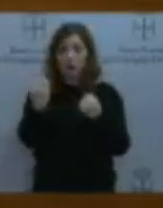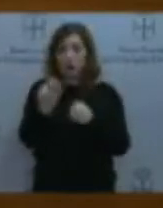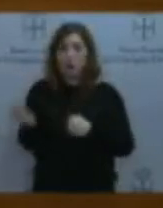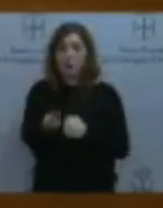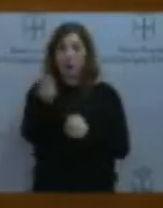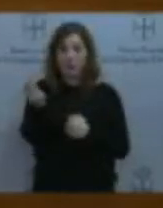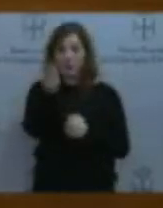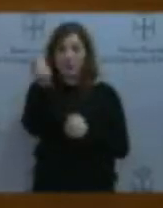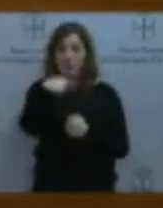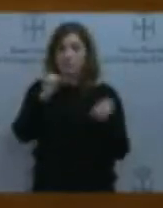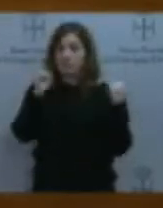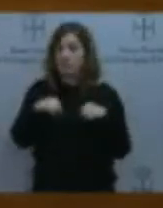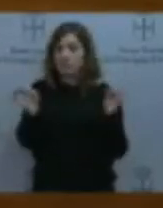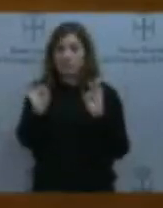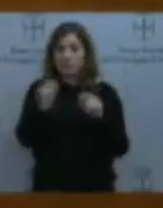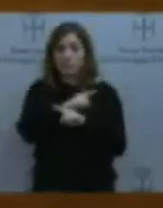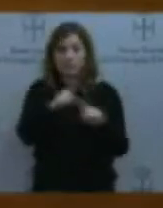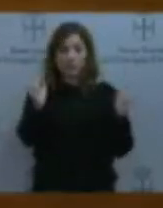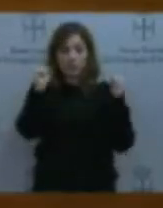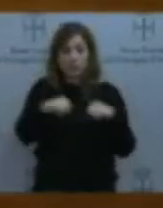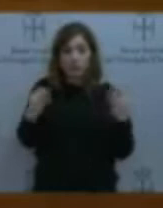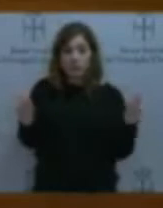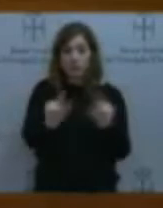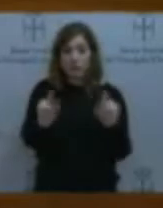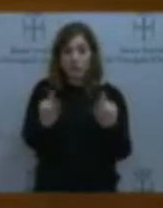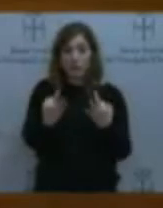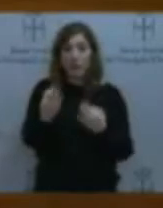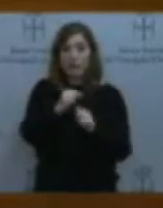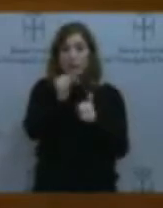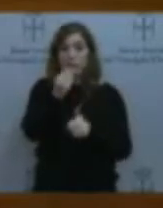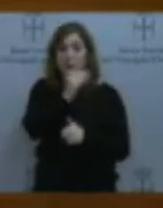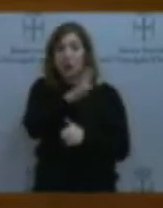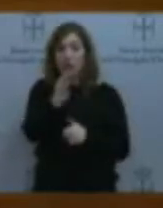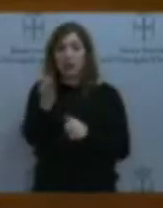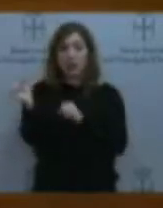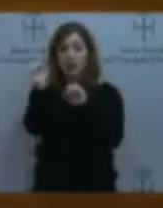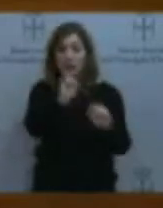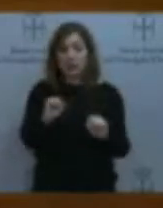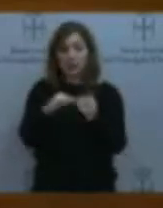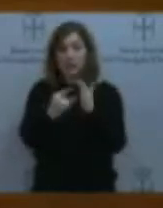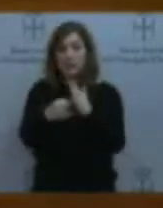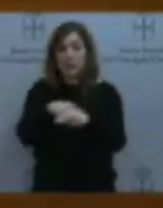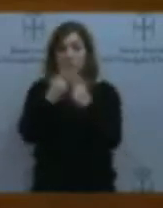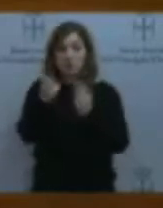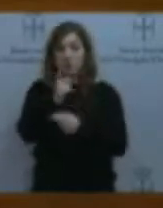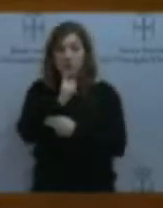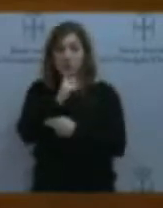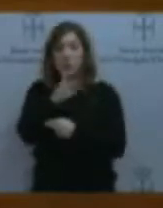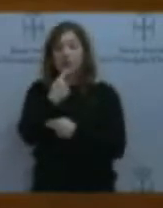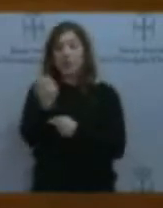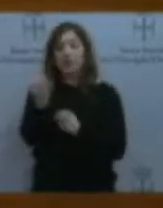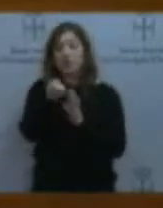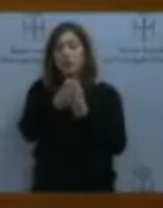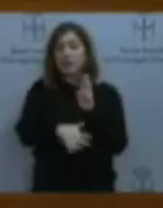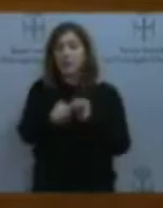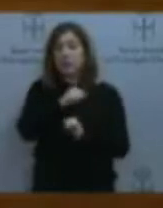eso no nos pusimos de acuerdo. Tampoco nos pusimos de acuerdo en cómo era la mejor manera de defender el sistema público. Nosotros decíamos que las listas de espera se tenían que